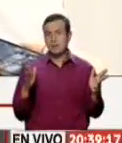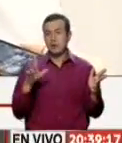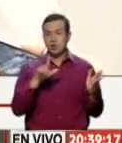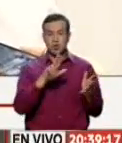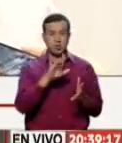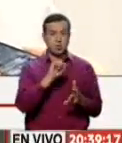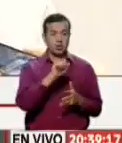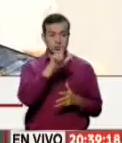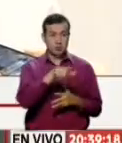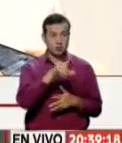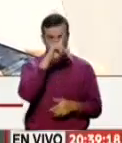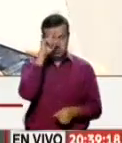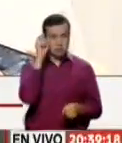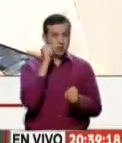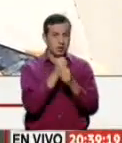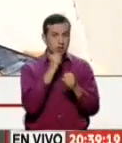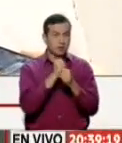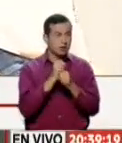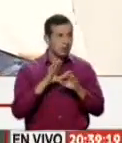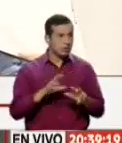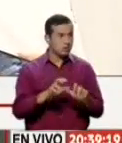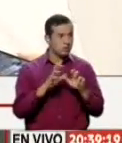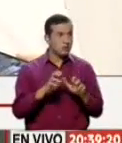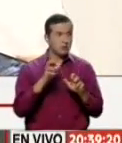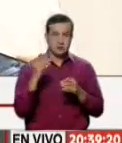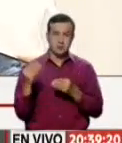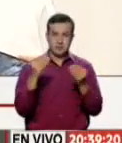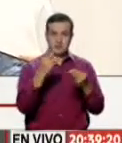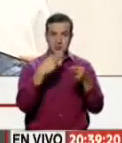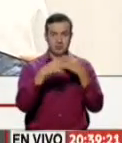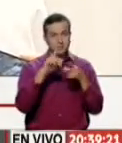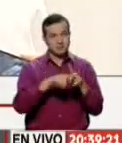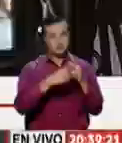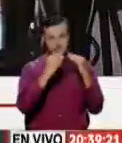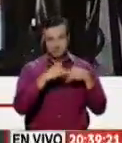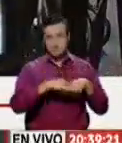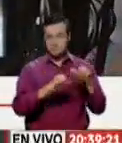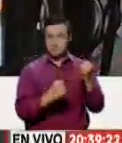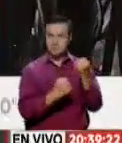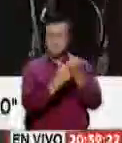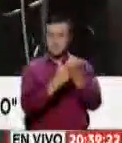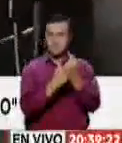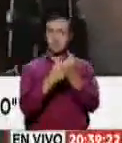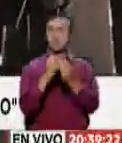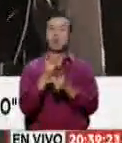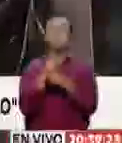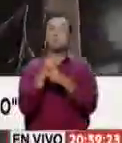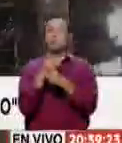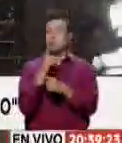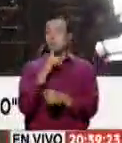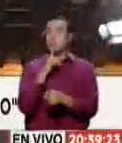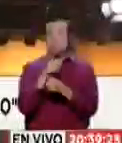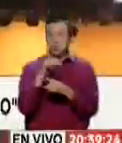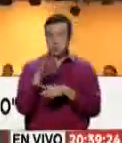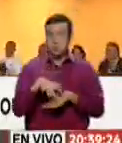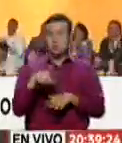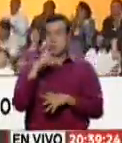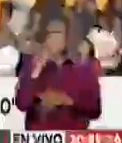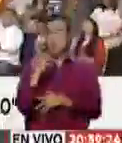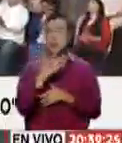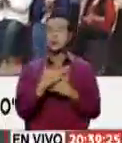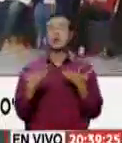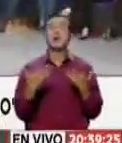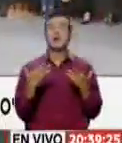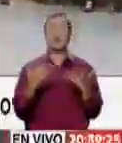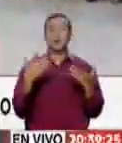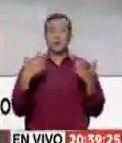es una de las personas que trabaja a mano, yo lo he visto, y con esto va a iniciar su negocio y va a seguir para adelante. En la producción del reality en las puertas del horno